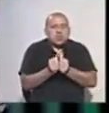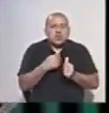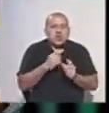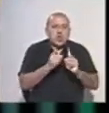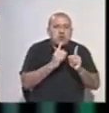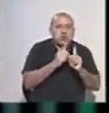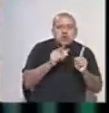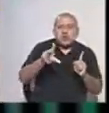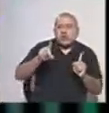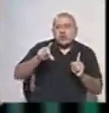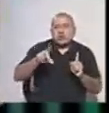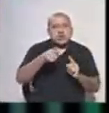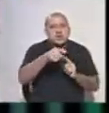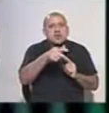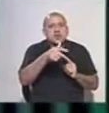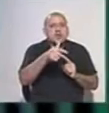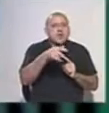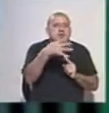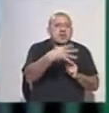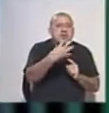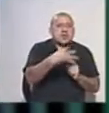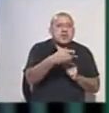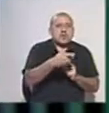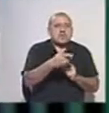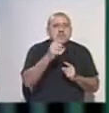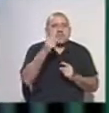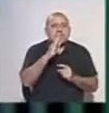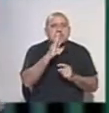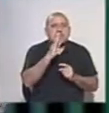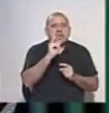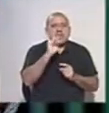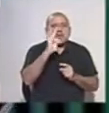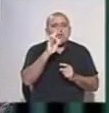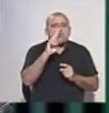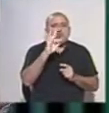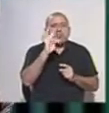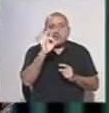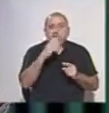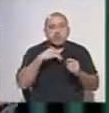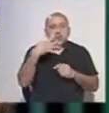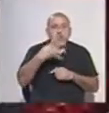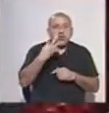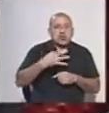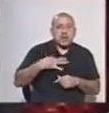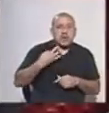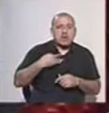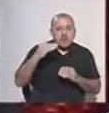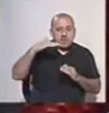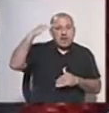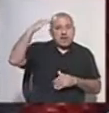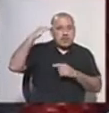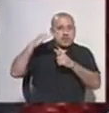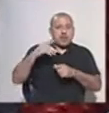otro 12, 14 tenía Pitufo cuando yo lo conocí y era el más grande. Sí, casi como ahora soy Eduardo, fútbol, ¿no?